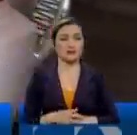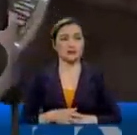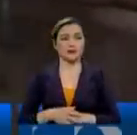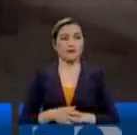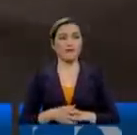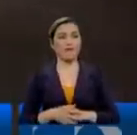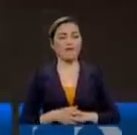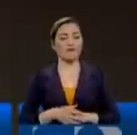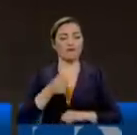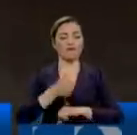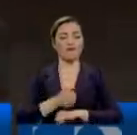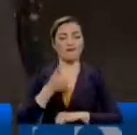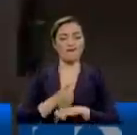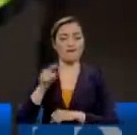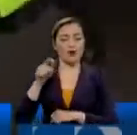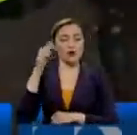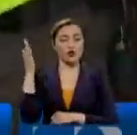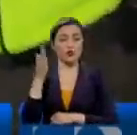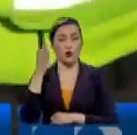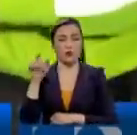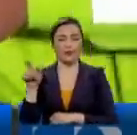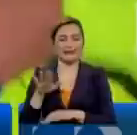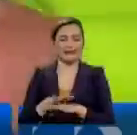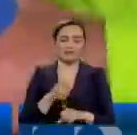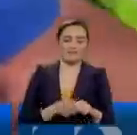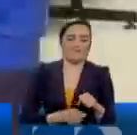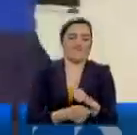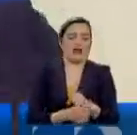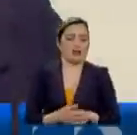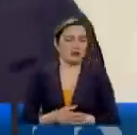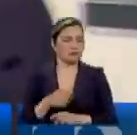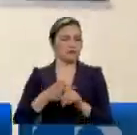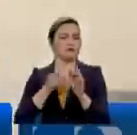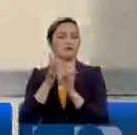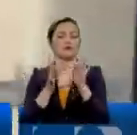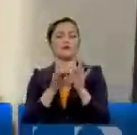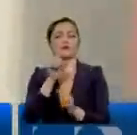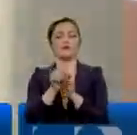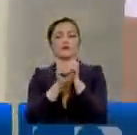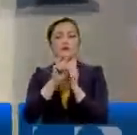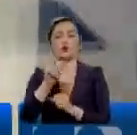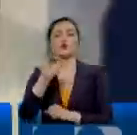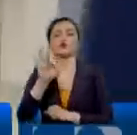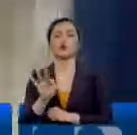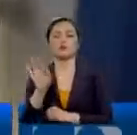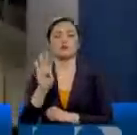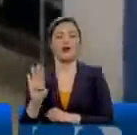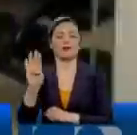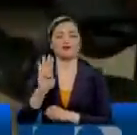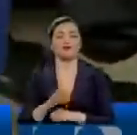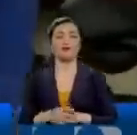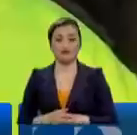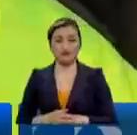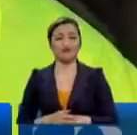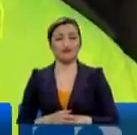Era requerido por las autoridades tras ser el principal sospechoso de un crimen cometido en abril de 2019 en Baños de Agua Santa. Donde indica un